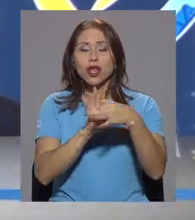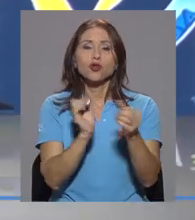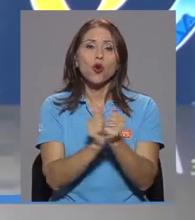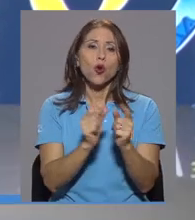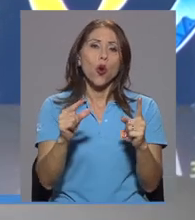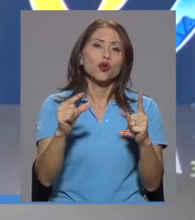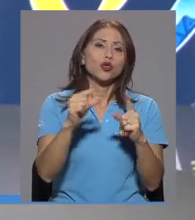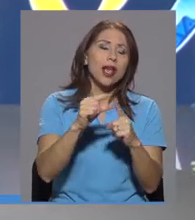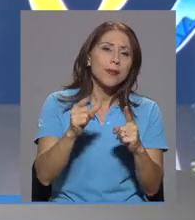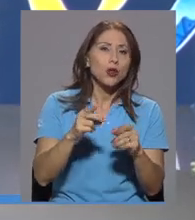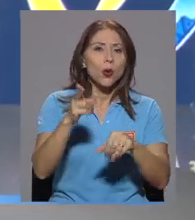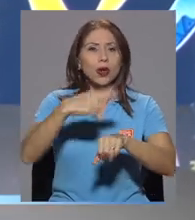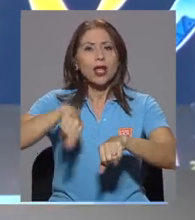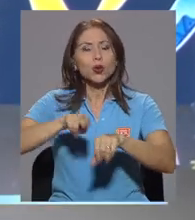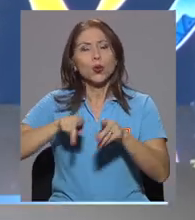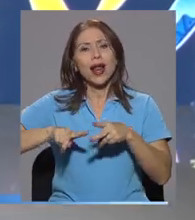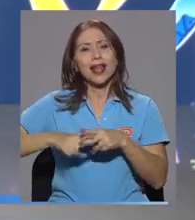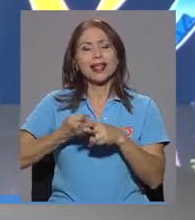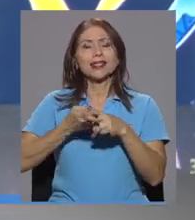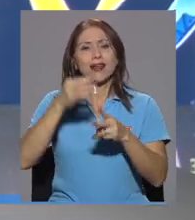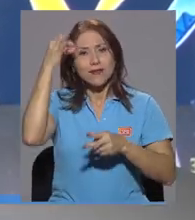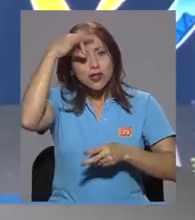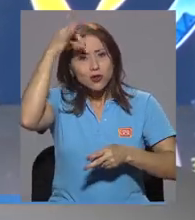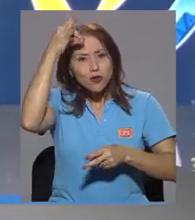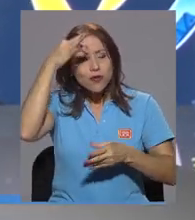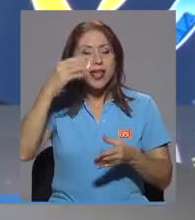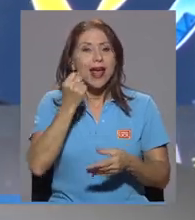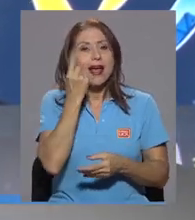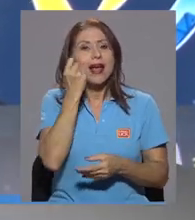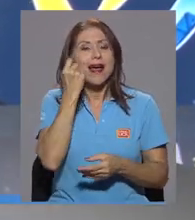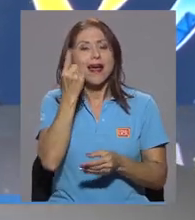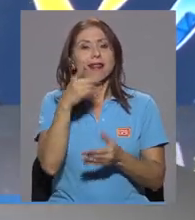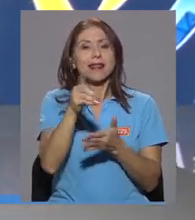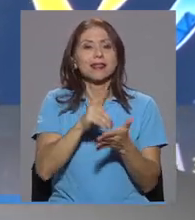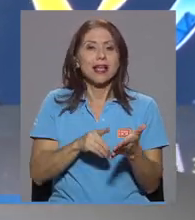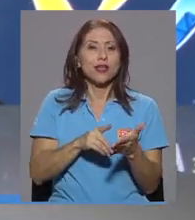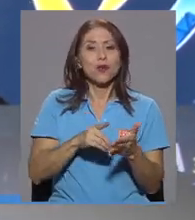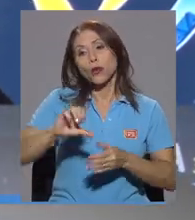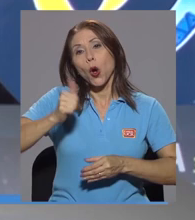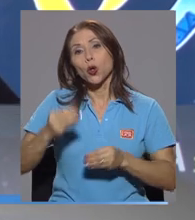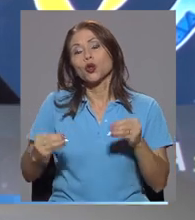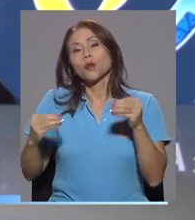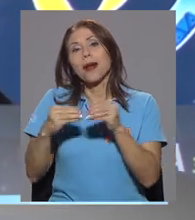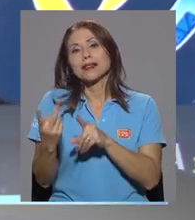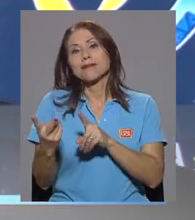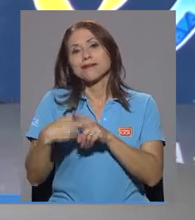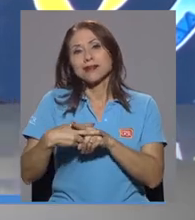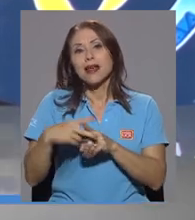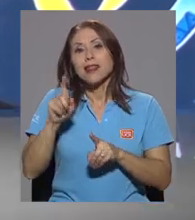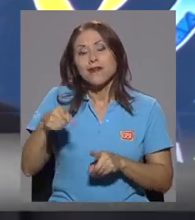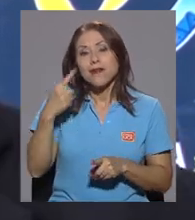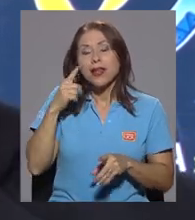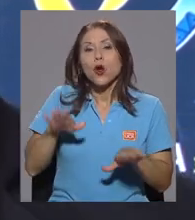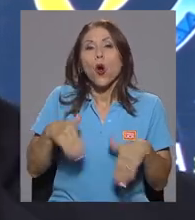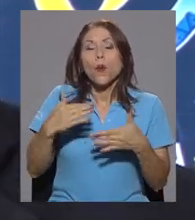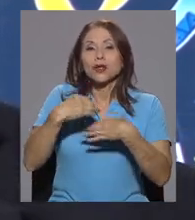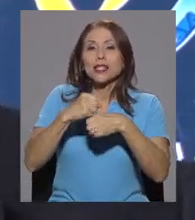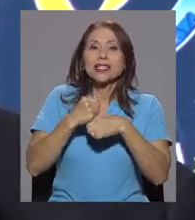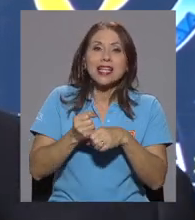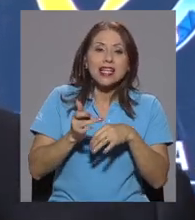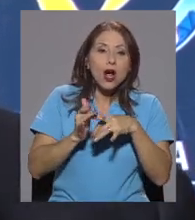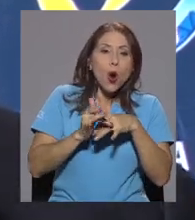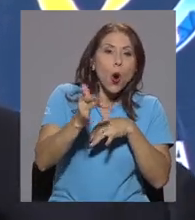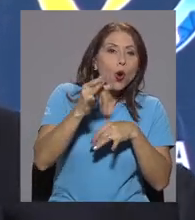naturaleza y la filosofía, la noción de diseño. Otros son más prácticos porque tienen que ver cómo se diseñan joyas,